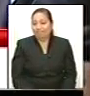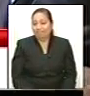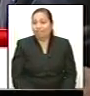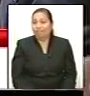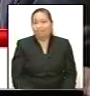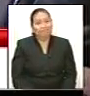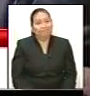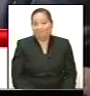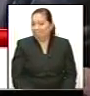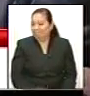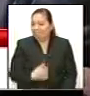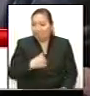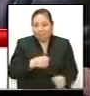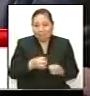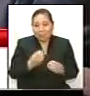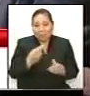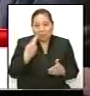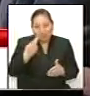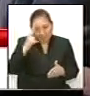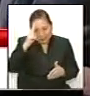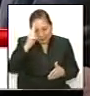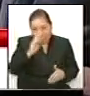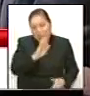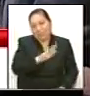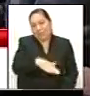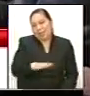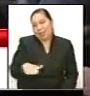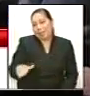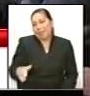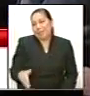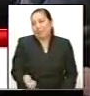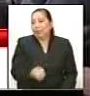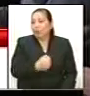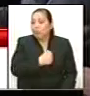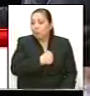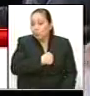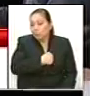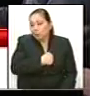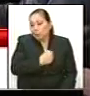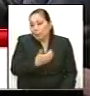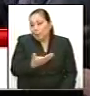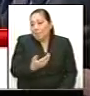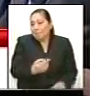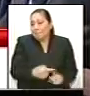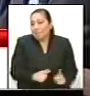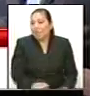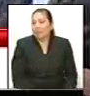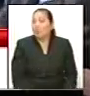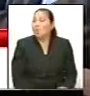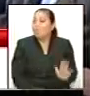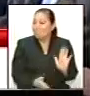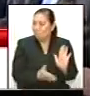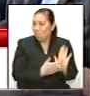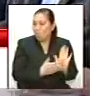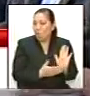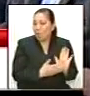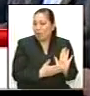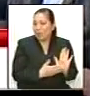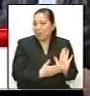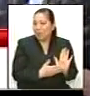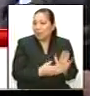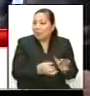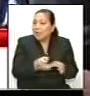9:55, no los voy a describir por razones de respeto a los niños, a quien tantos queremos proteger, pero es notorio que describe